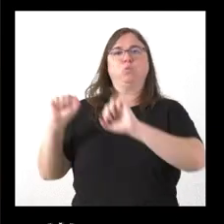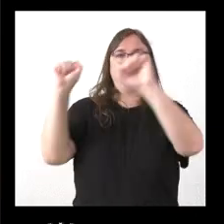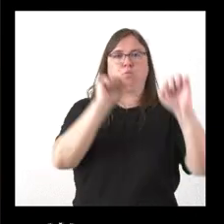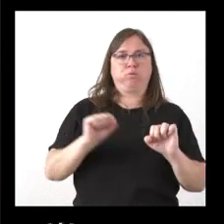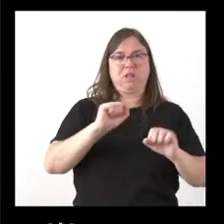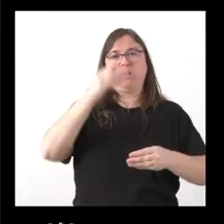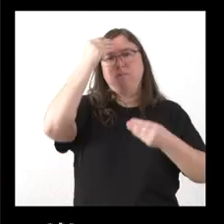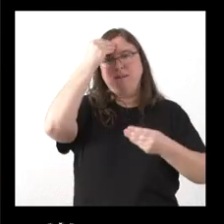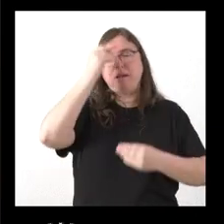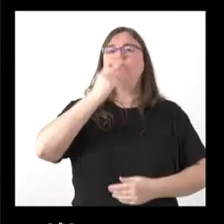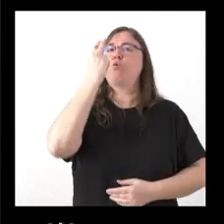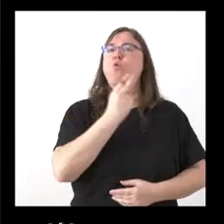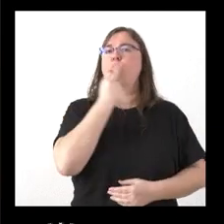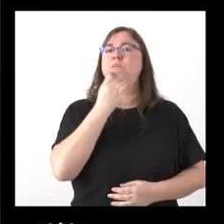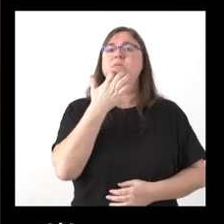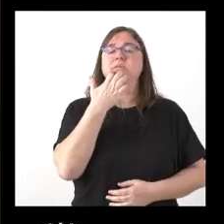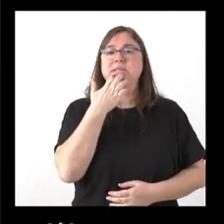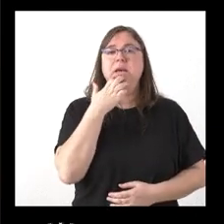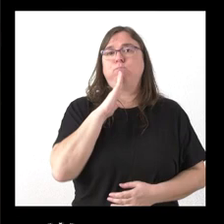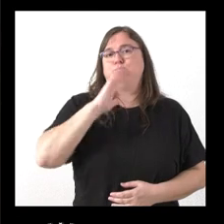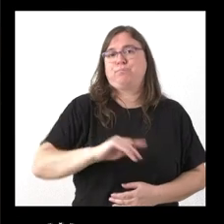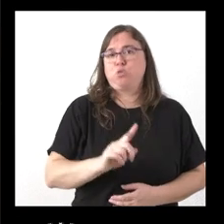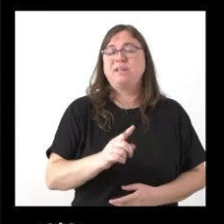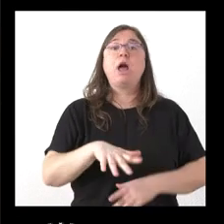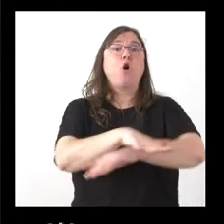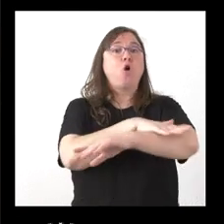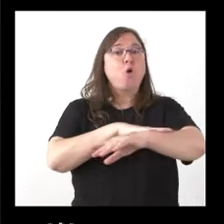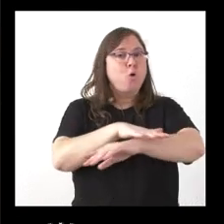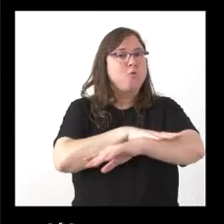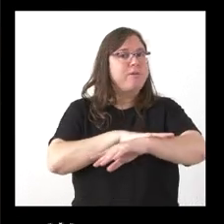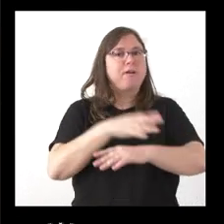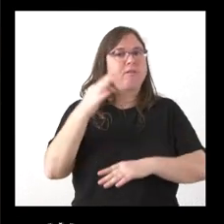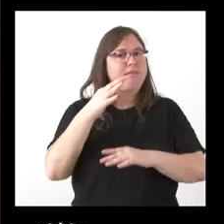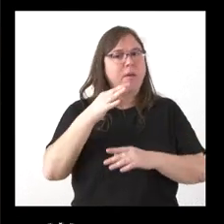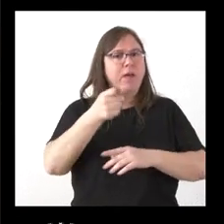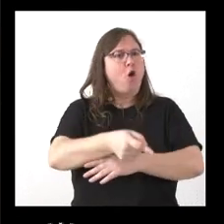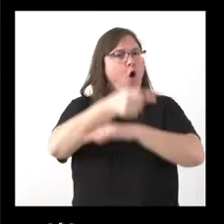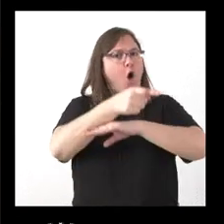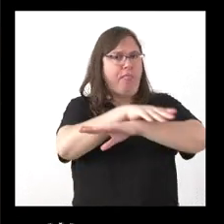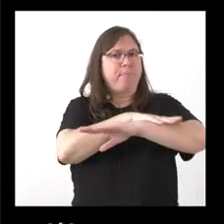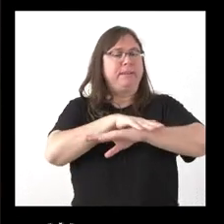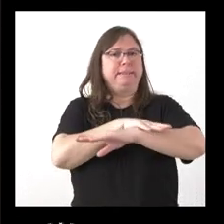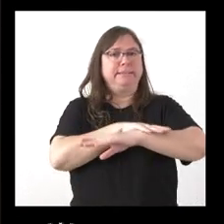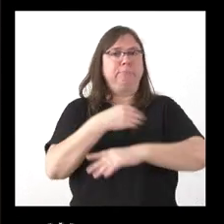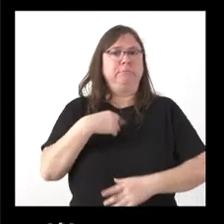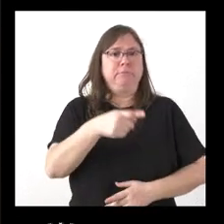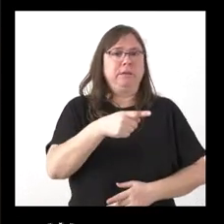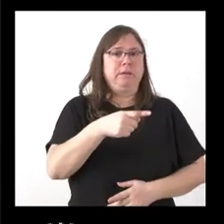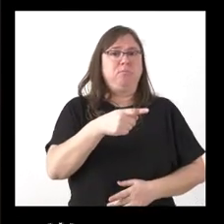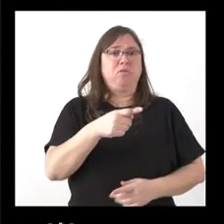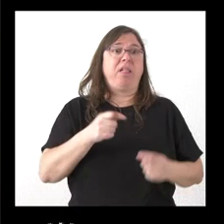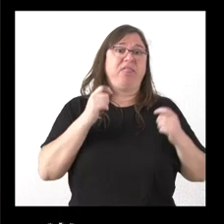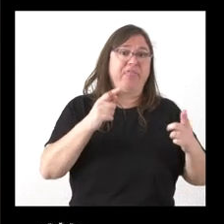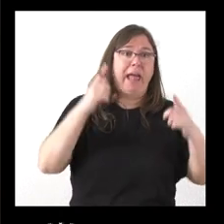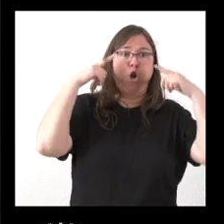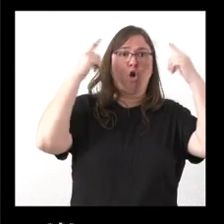creemos que es un compromiso que si bien no es lo que tiene que ser y es que el gobierno España retirarse la orden ministerial que introduce el lobo en